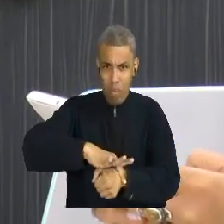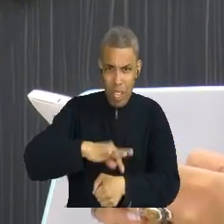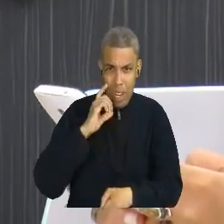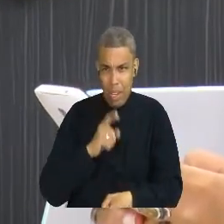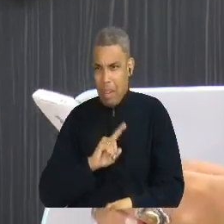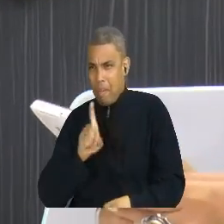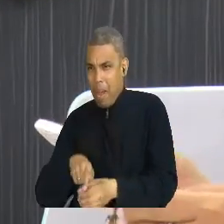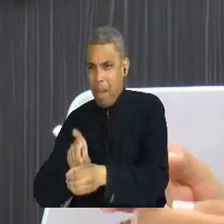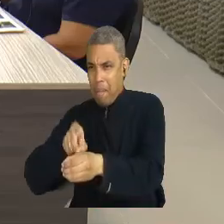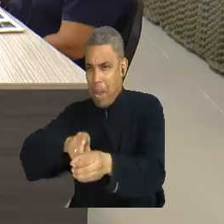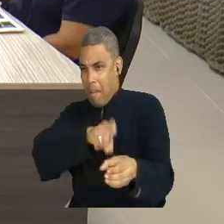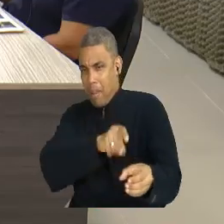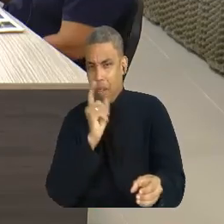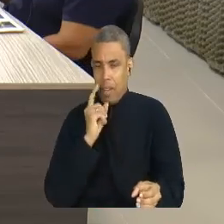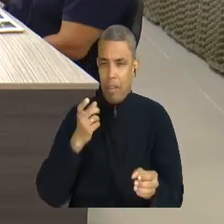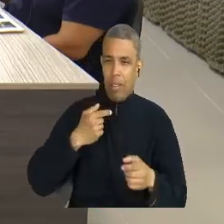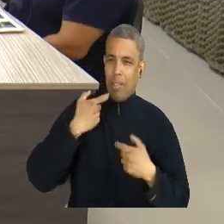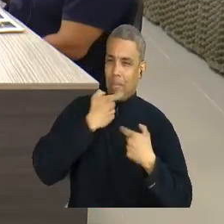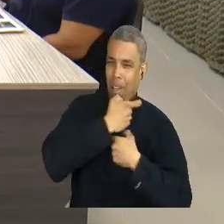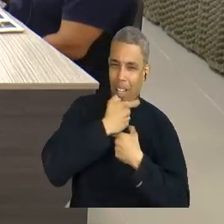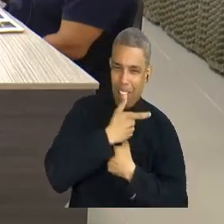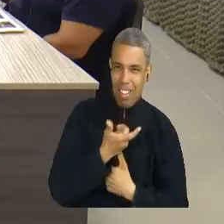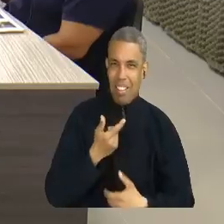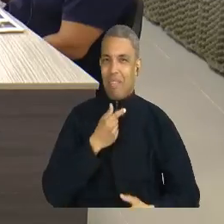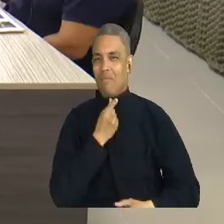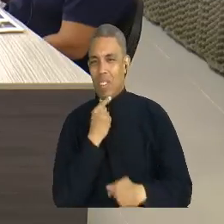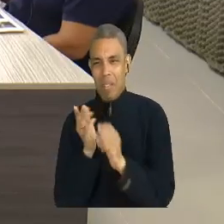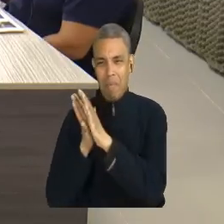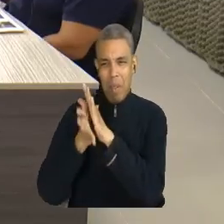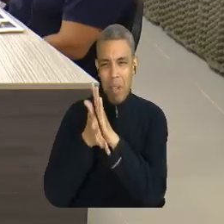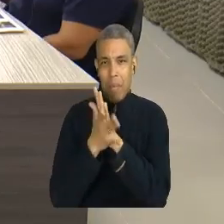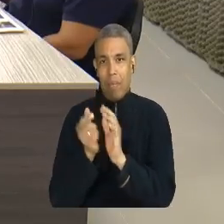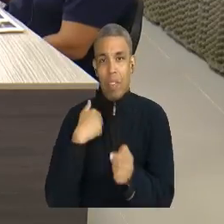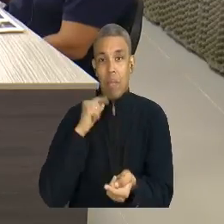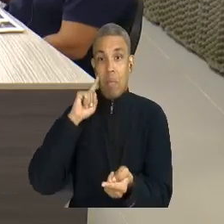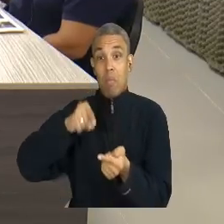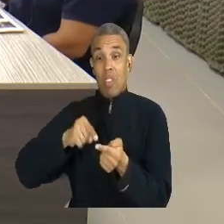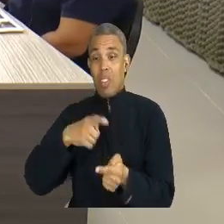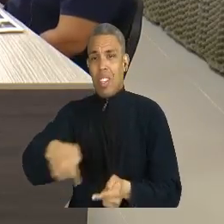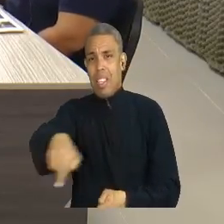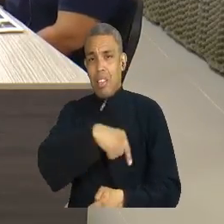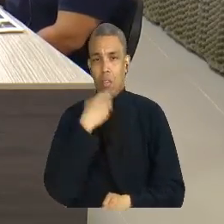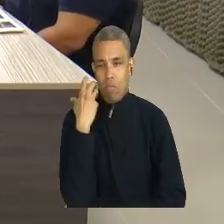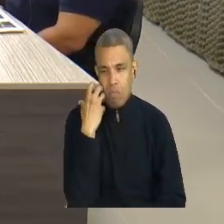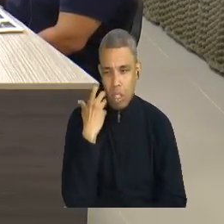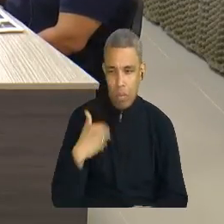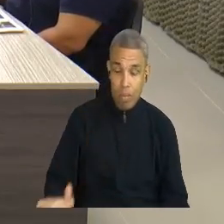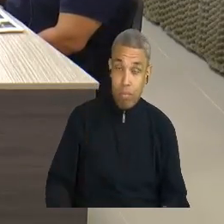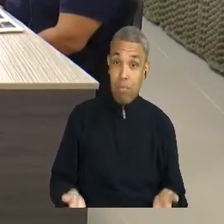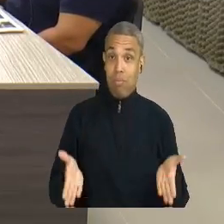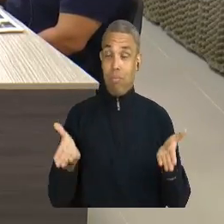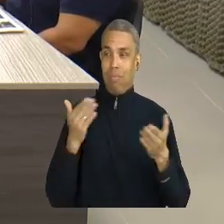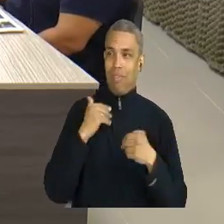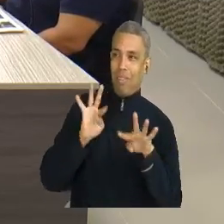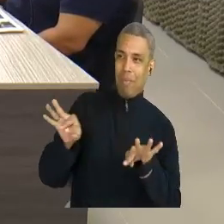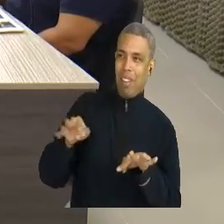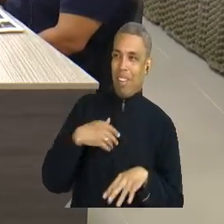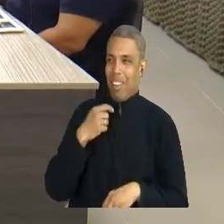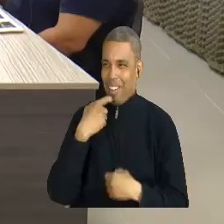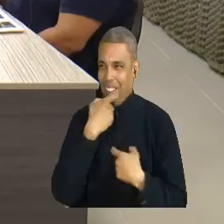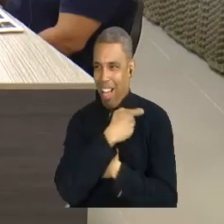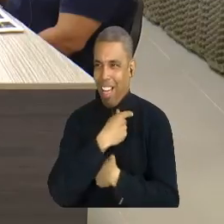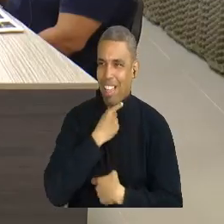en Colombia. Bueno, resulta que realmente la terapia de la risa hospitalaria se dio a conocer a nivel de Patch